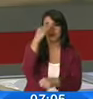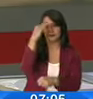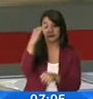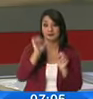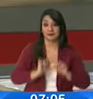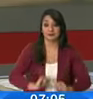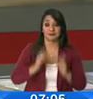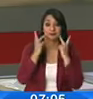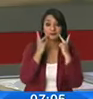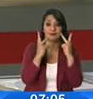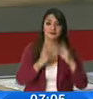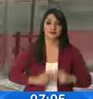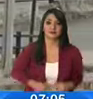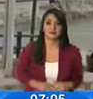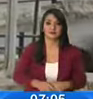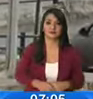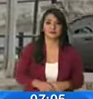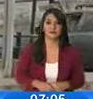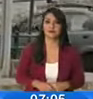policía. Veamos el accionar.